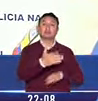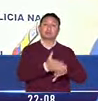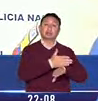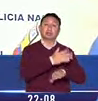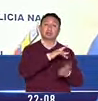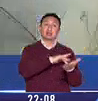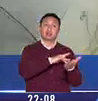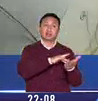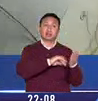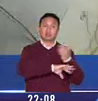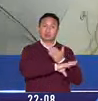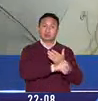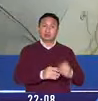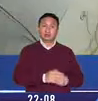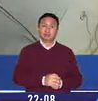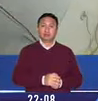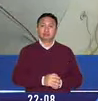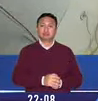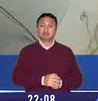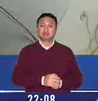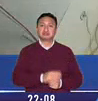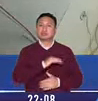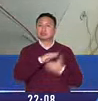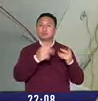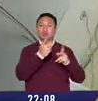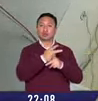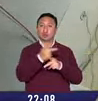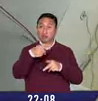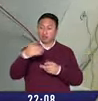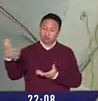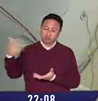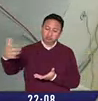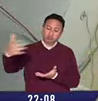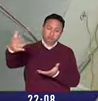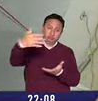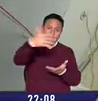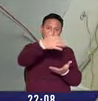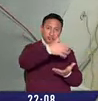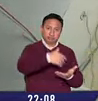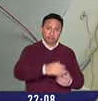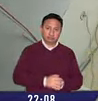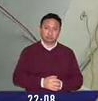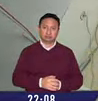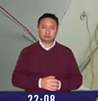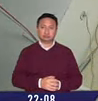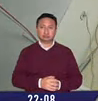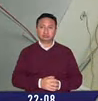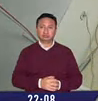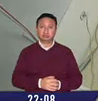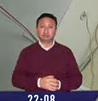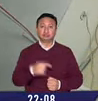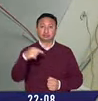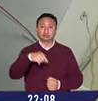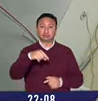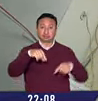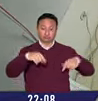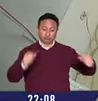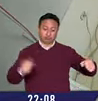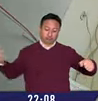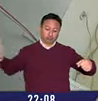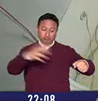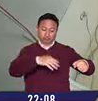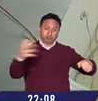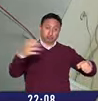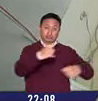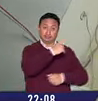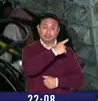unidad económica. Ni las medicinas y demás productos que estaban exhibidos en las perchas se salvaron, ya que a manos llenas los individuos metían los productos